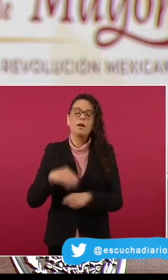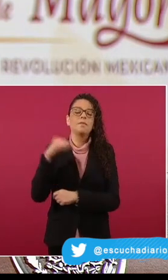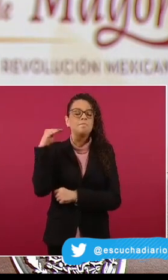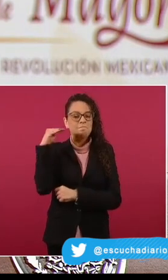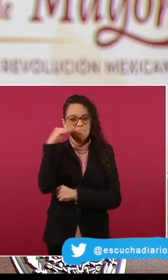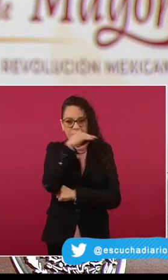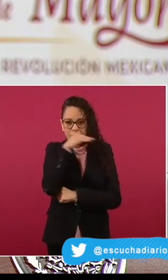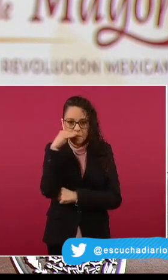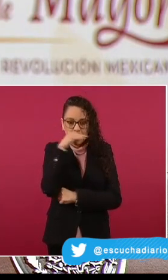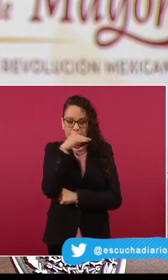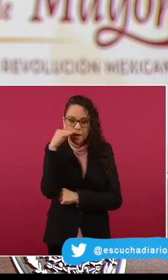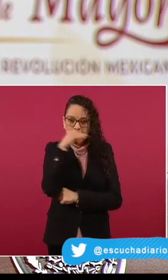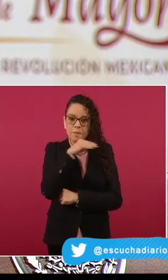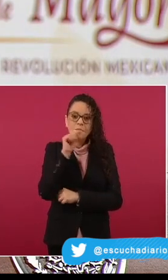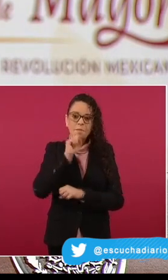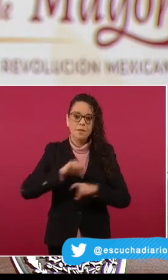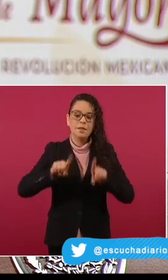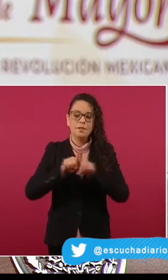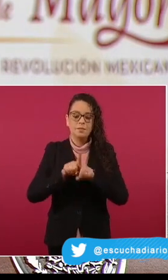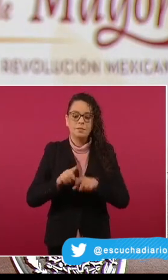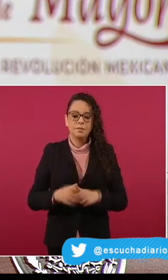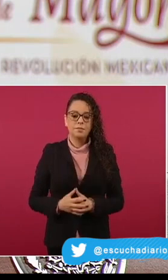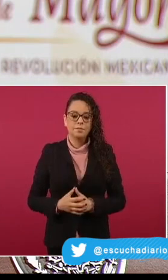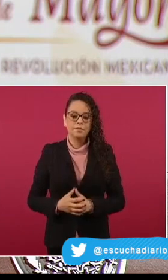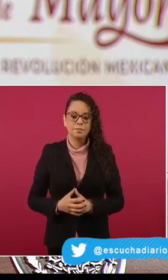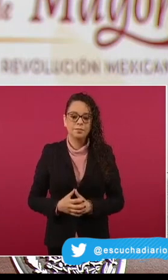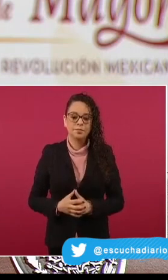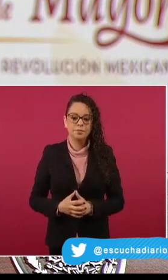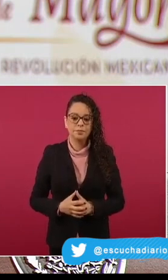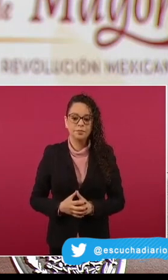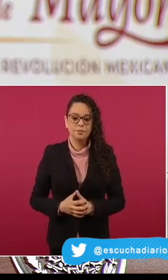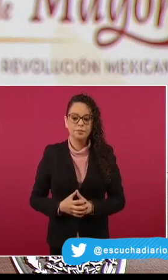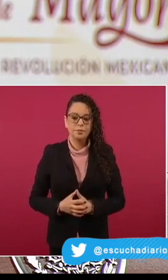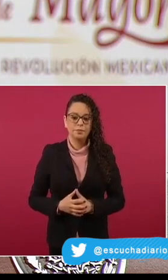estas expresiones deben de ser consideradas en la democracia.